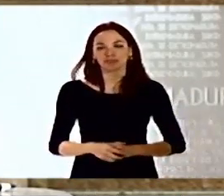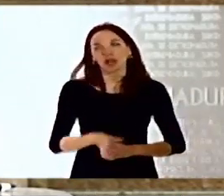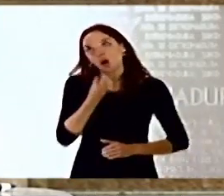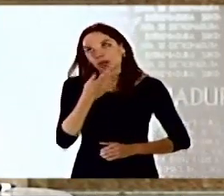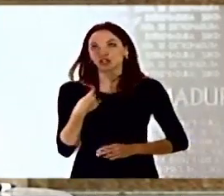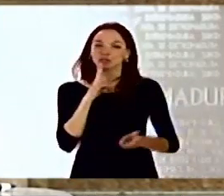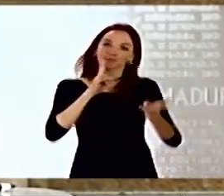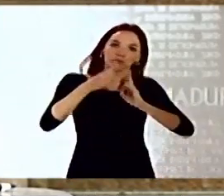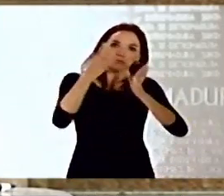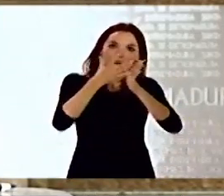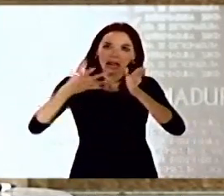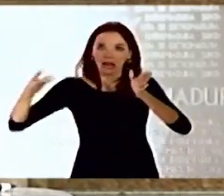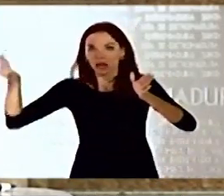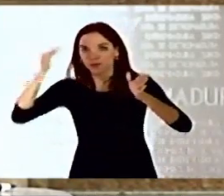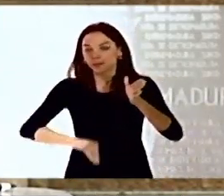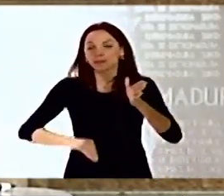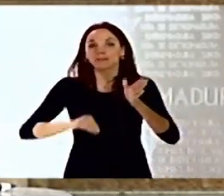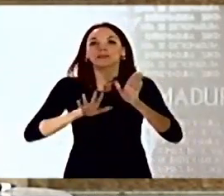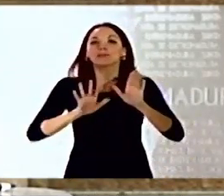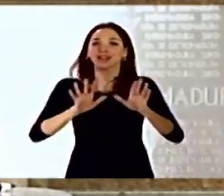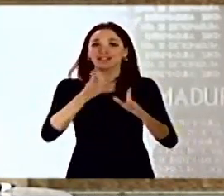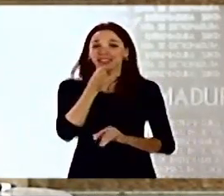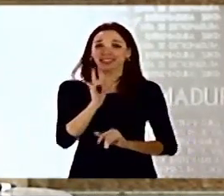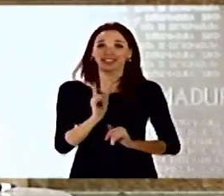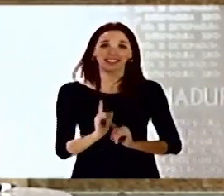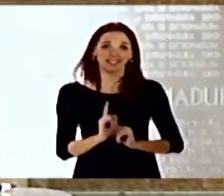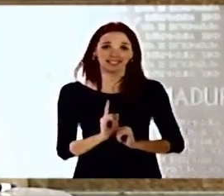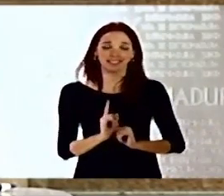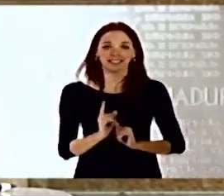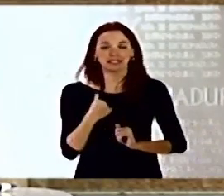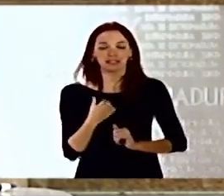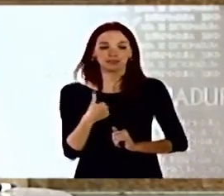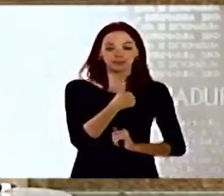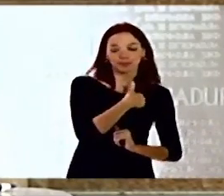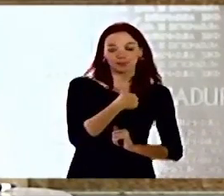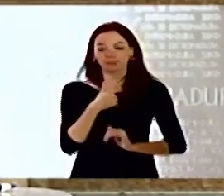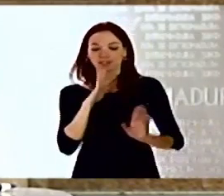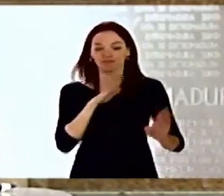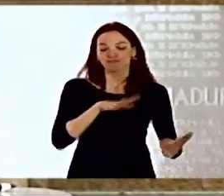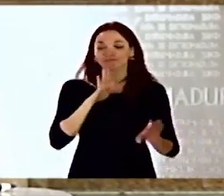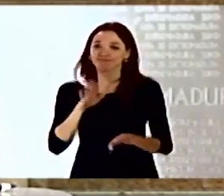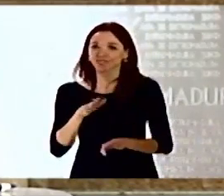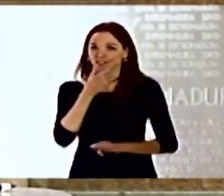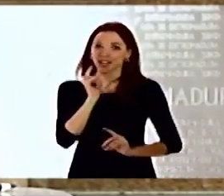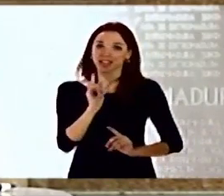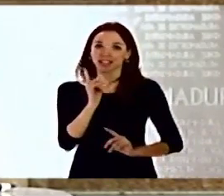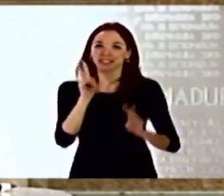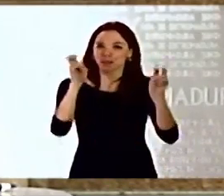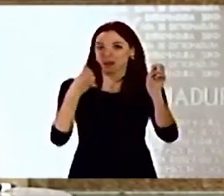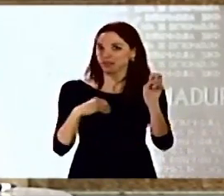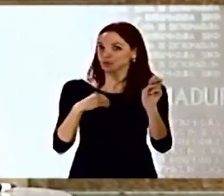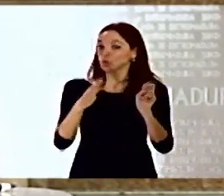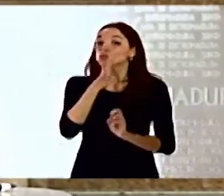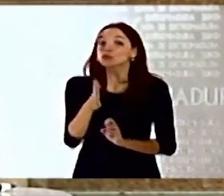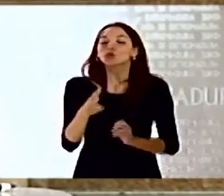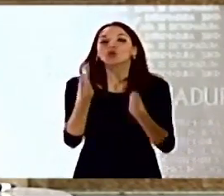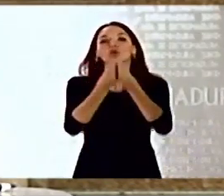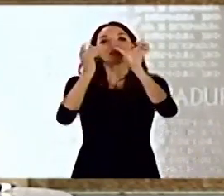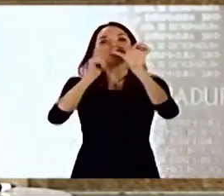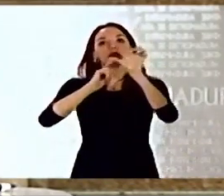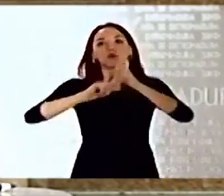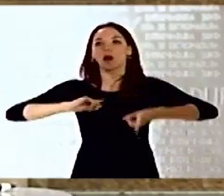la respuesta, pero no es fácil hacer un posicionamiento sobre esta cuestión. ¿Sabe por qué? Porque la Junta de Extremadura